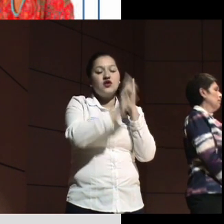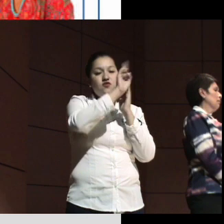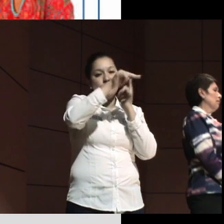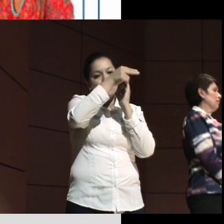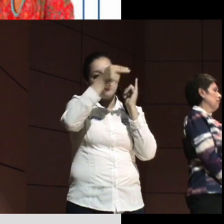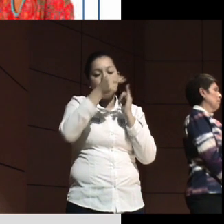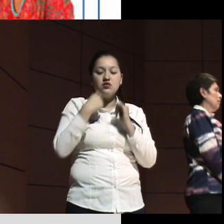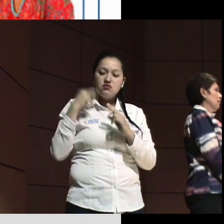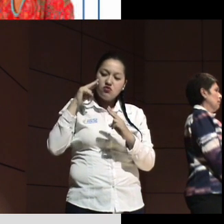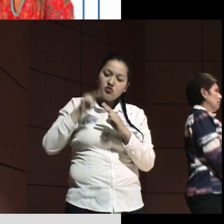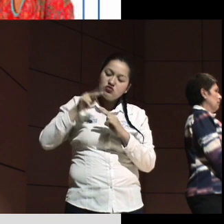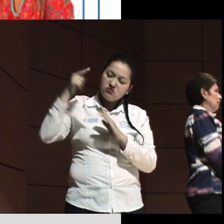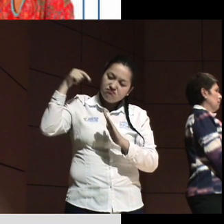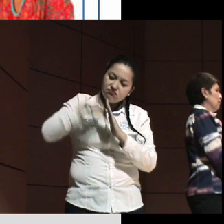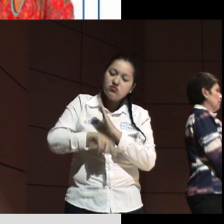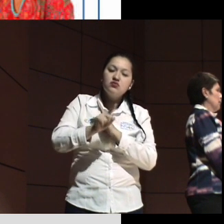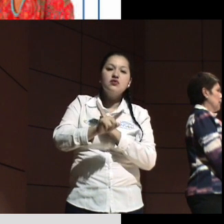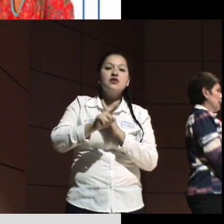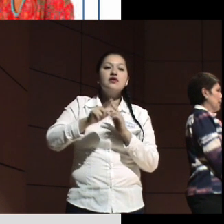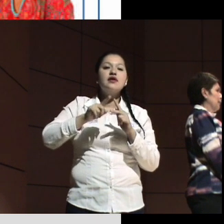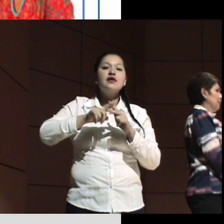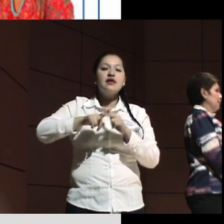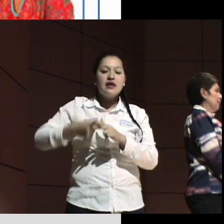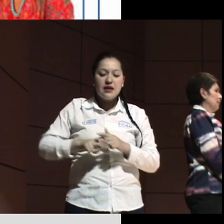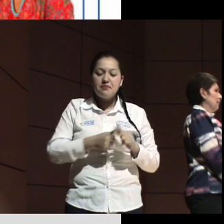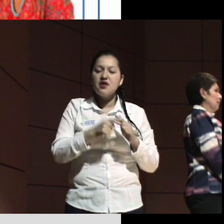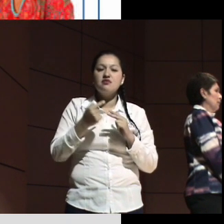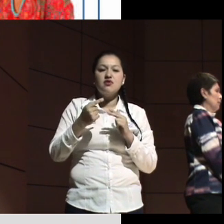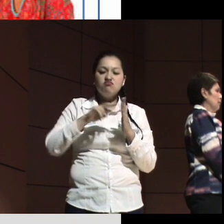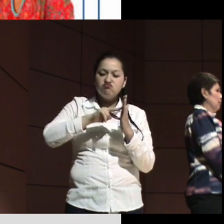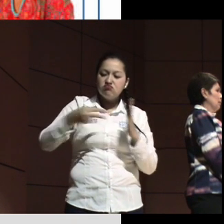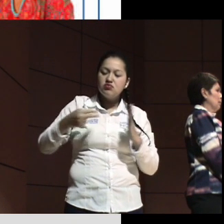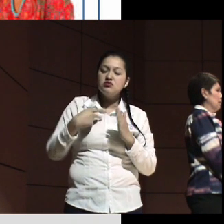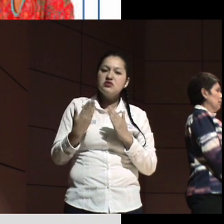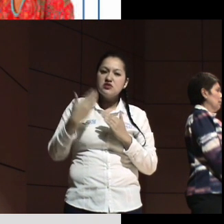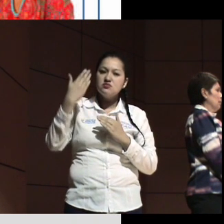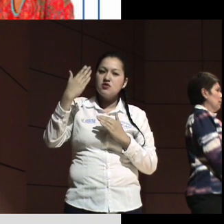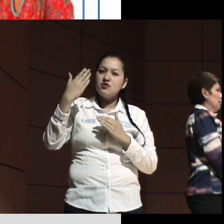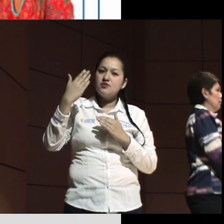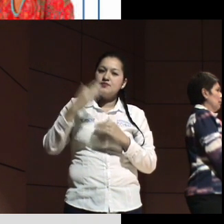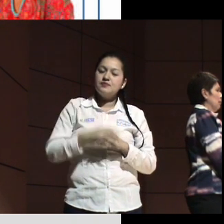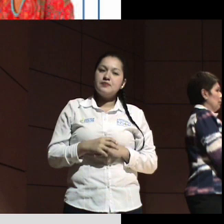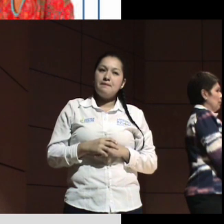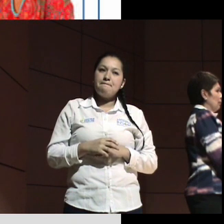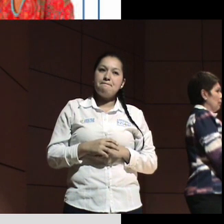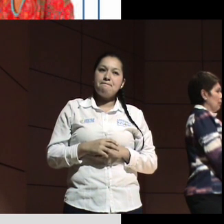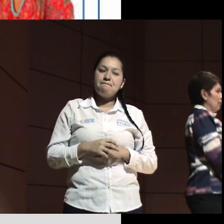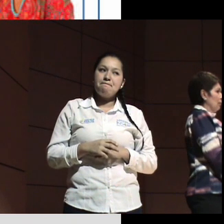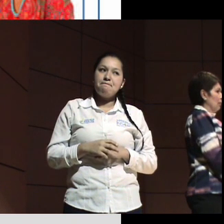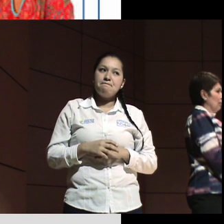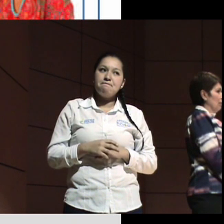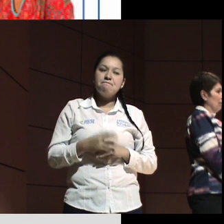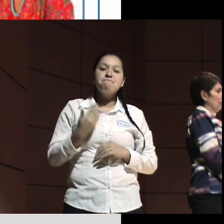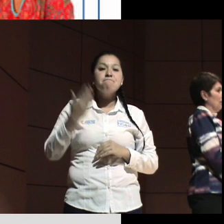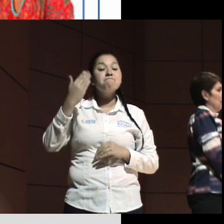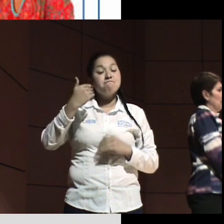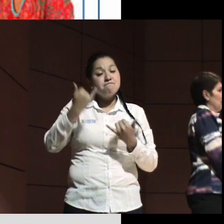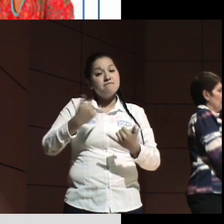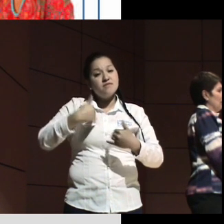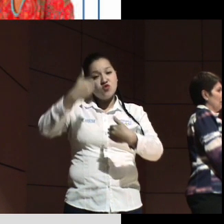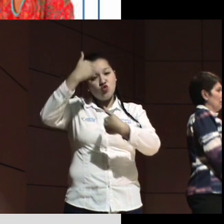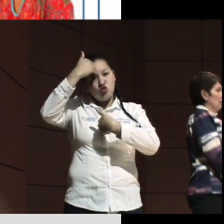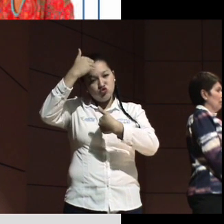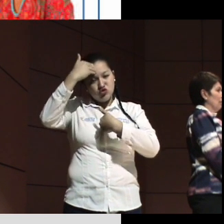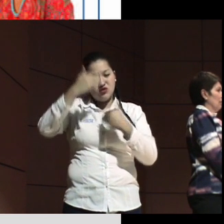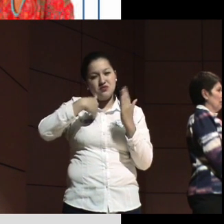conocer las herramientas tecnológicas que existen para tal fin porque estamos conscientes de que es un deber de nosotros como